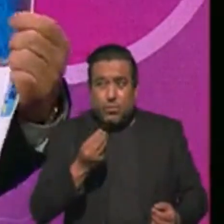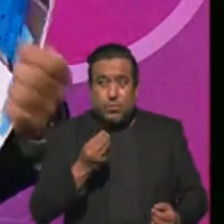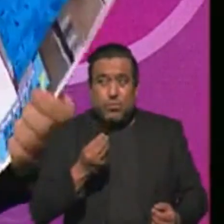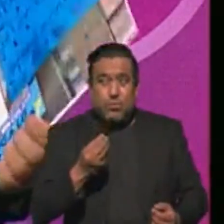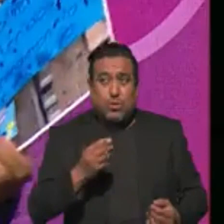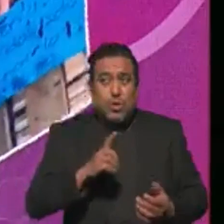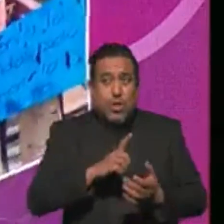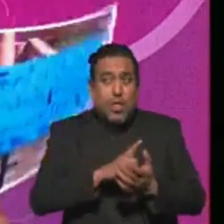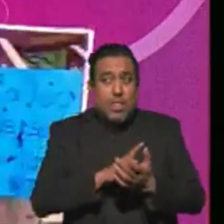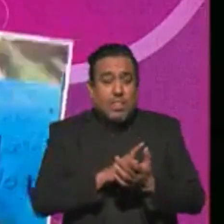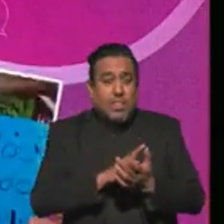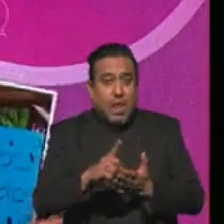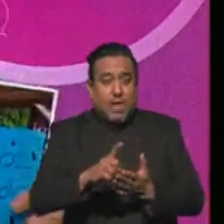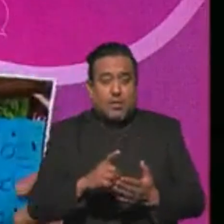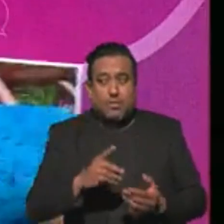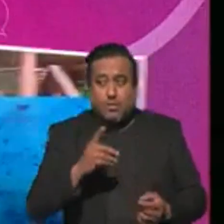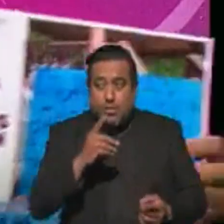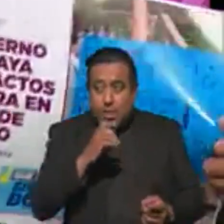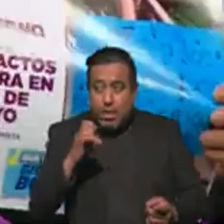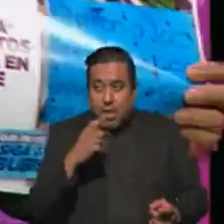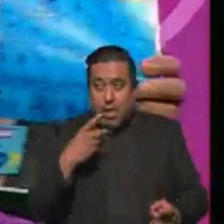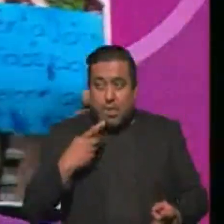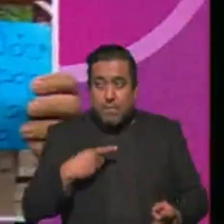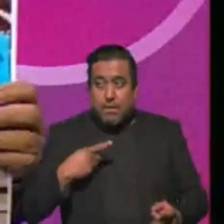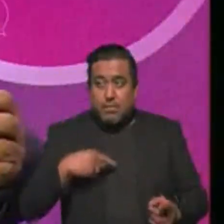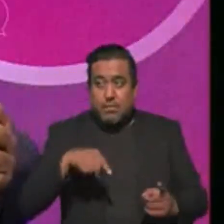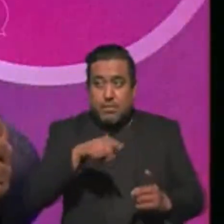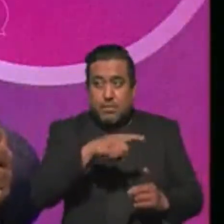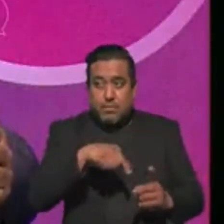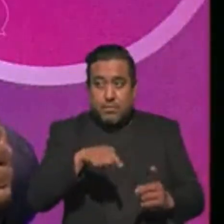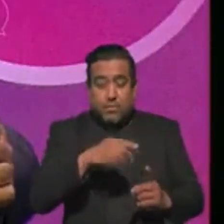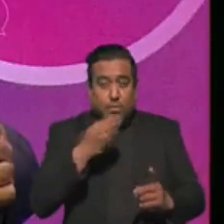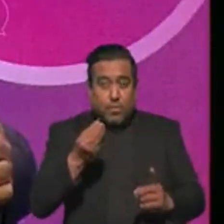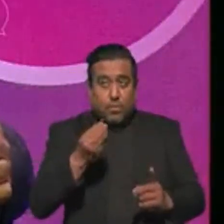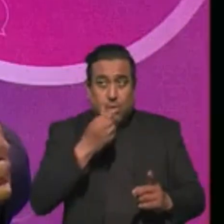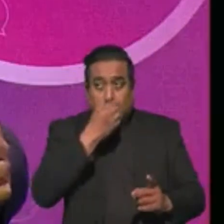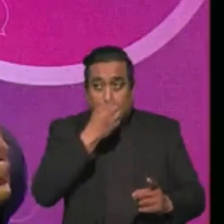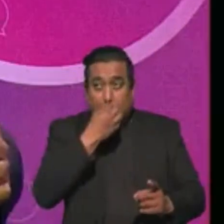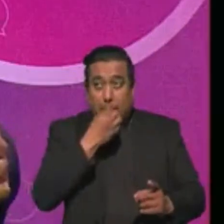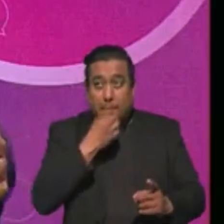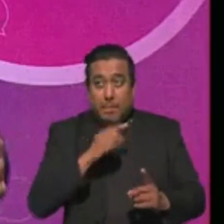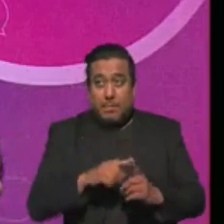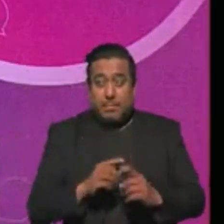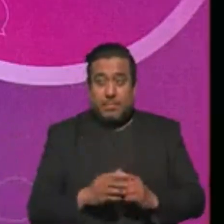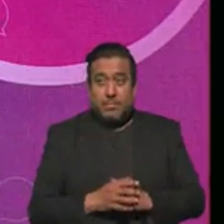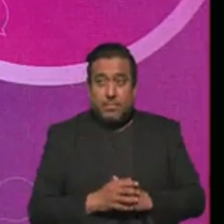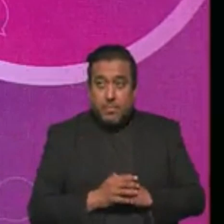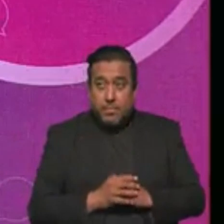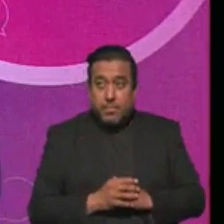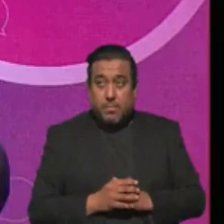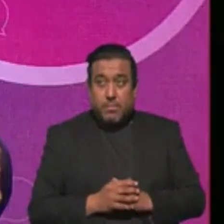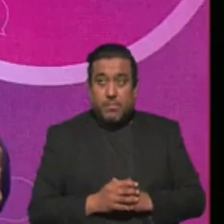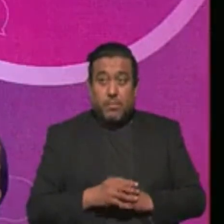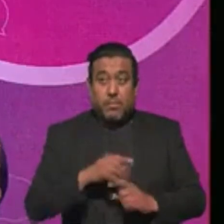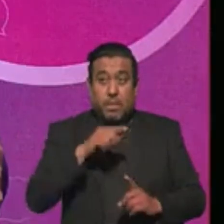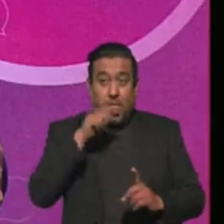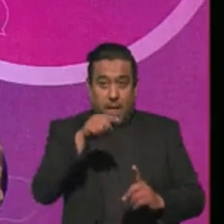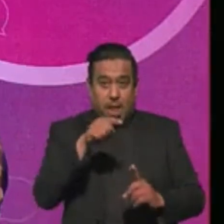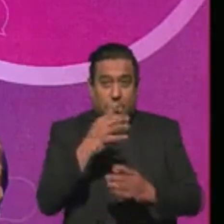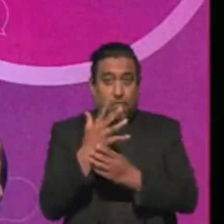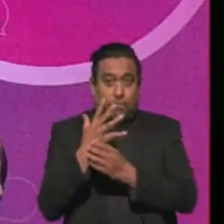los derechos de las personas golpeó a